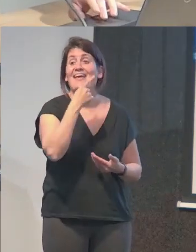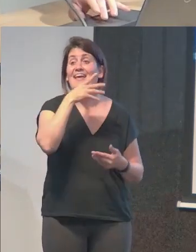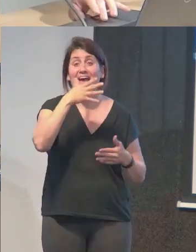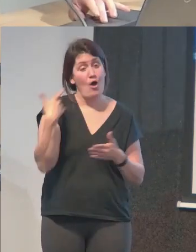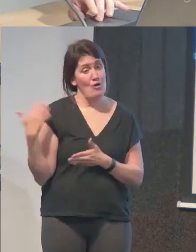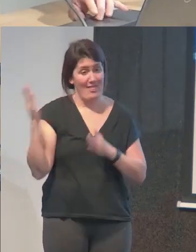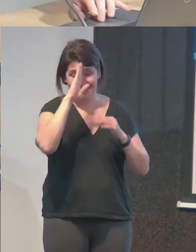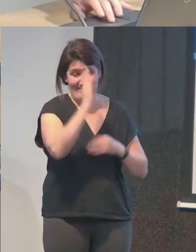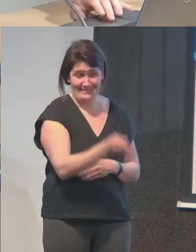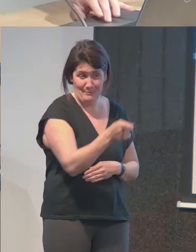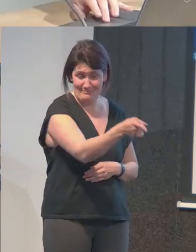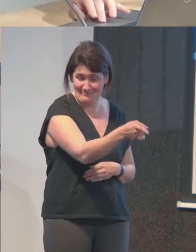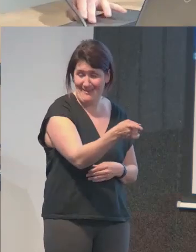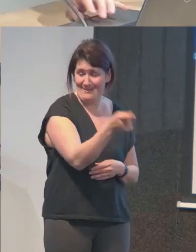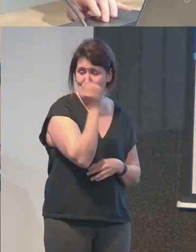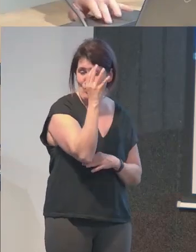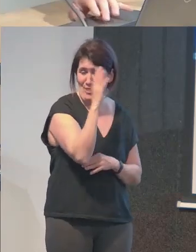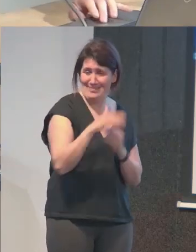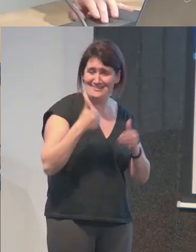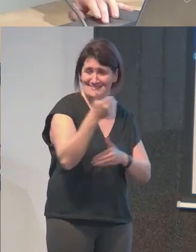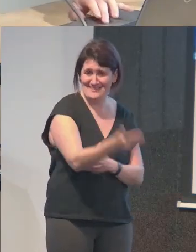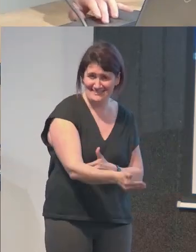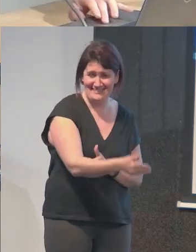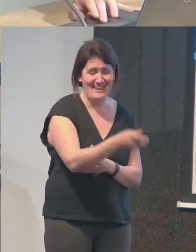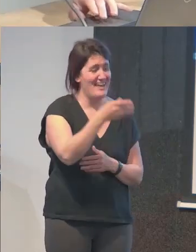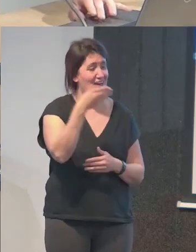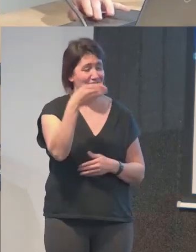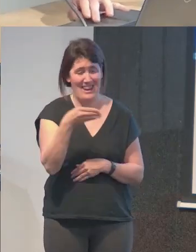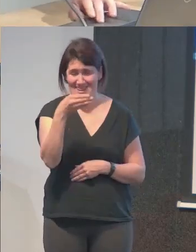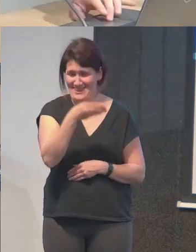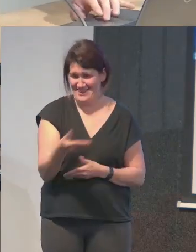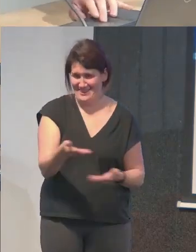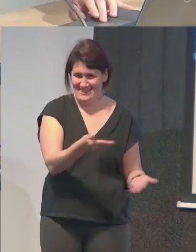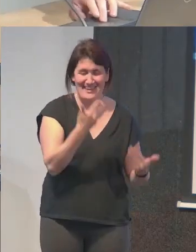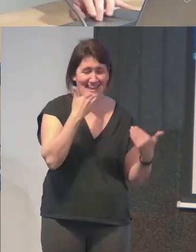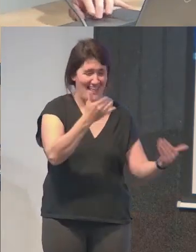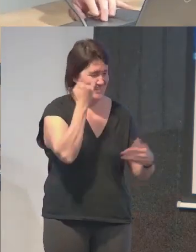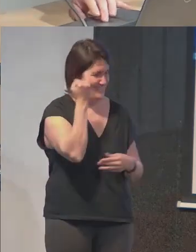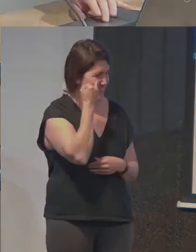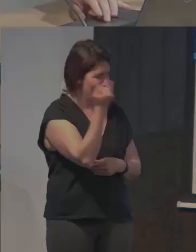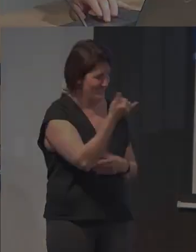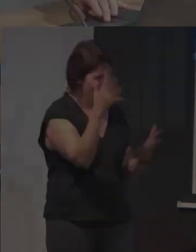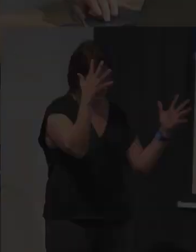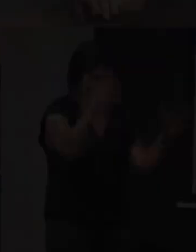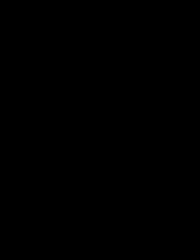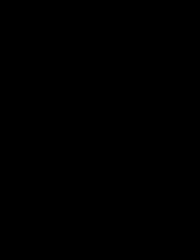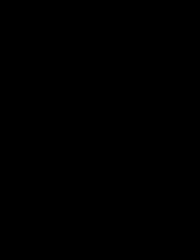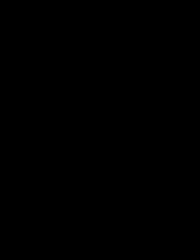directamente a la siguiente ponencia, a la de Belén. Gracias, Brendan.